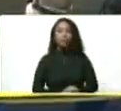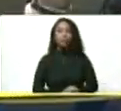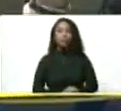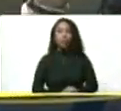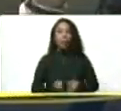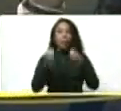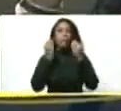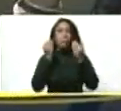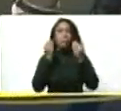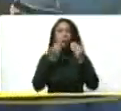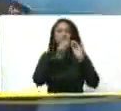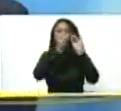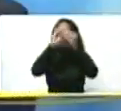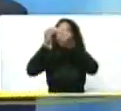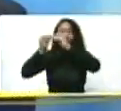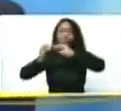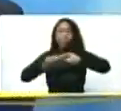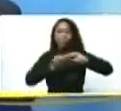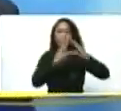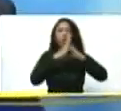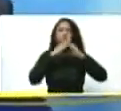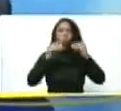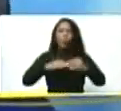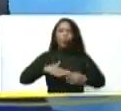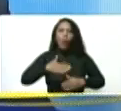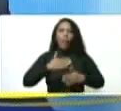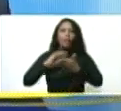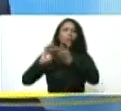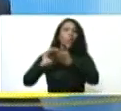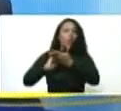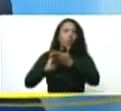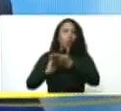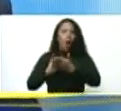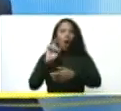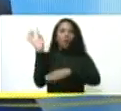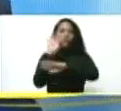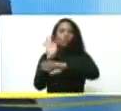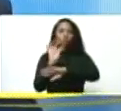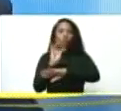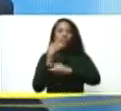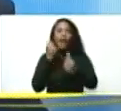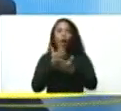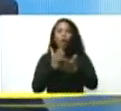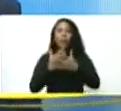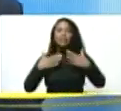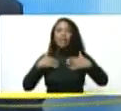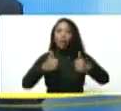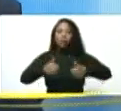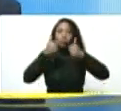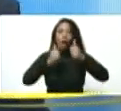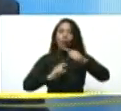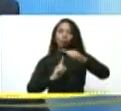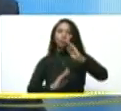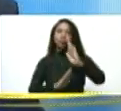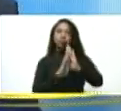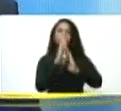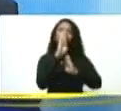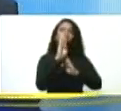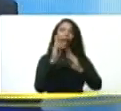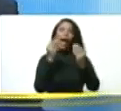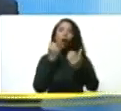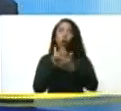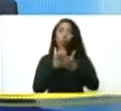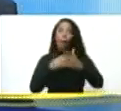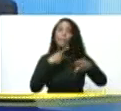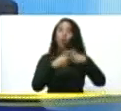para moldear todo lo que se pueda moldear en función de una economía sana, de una economía